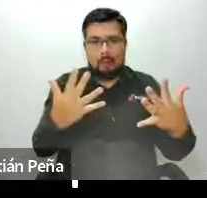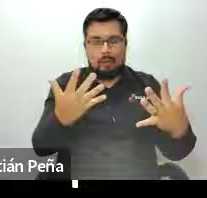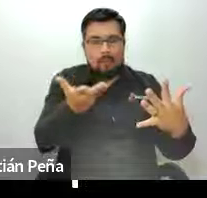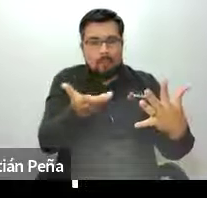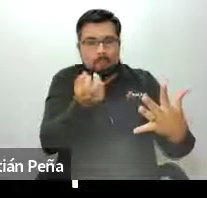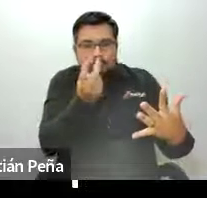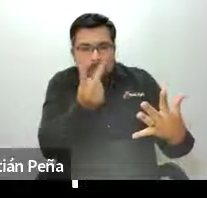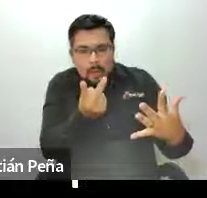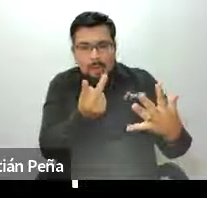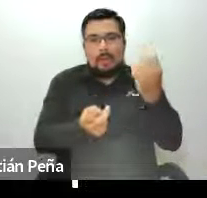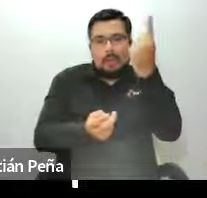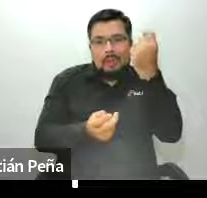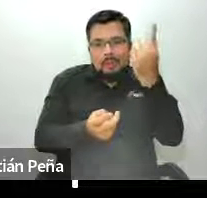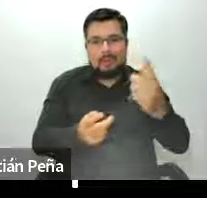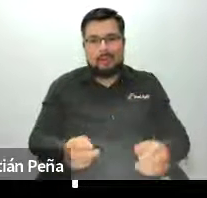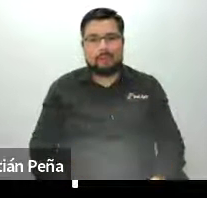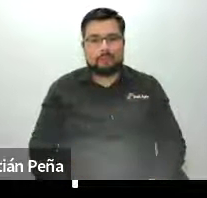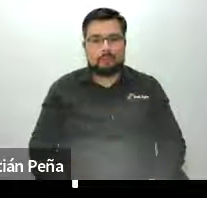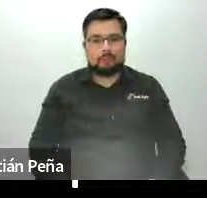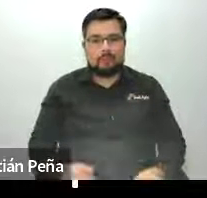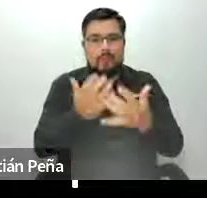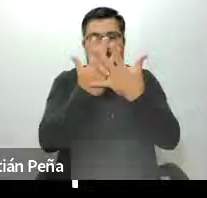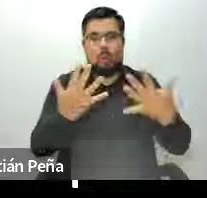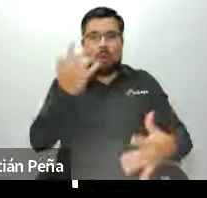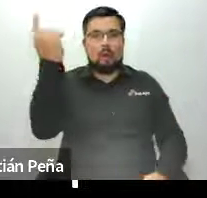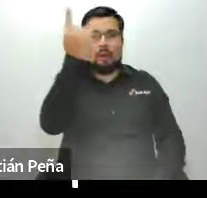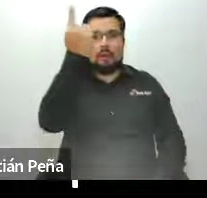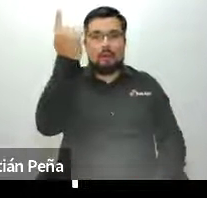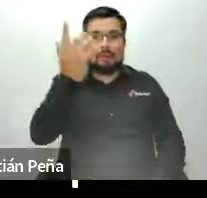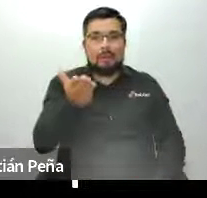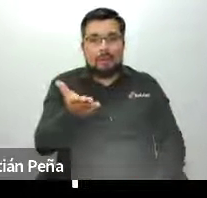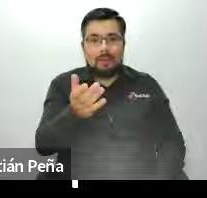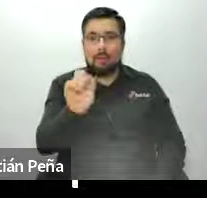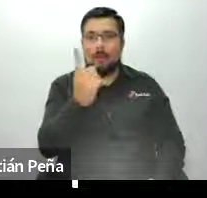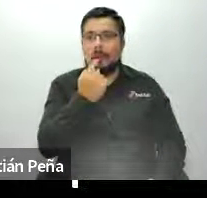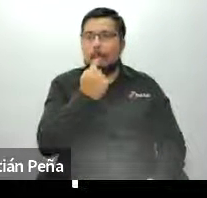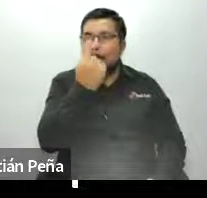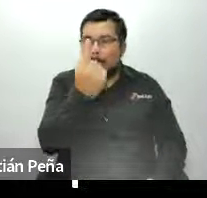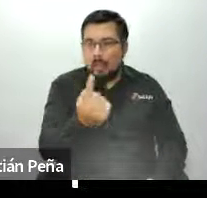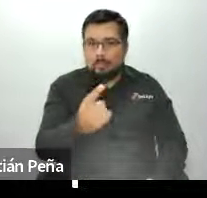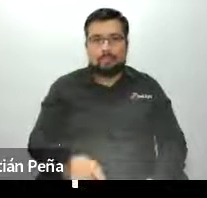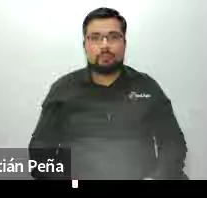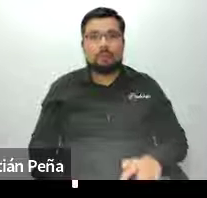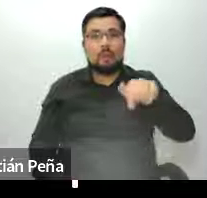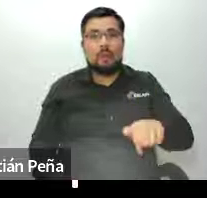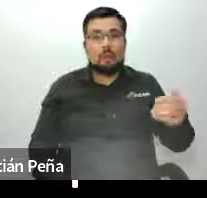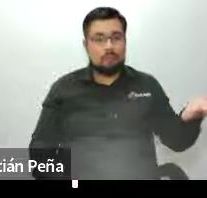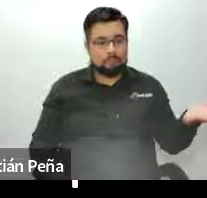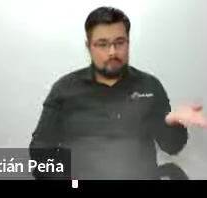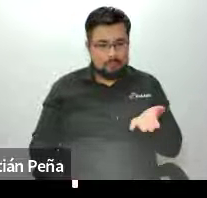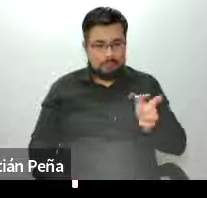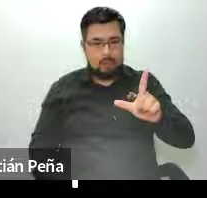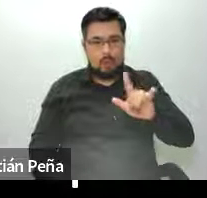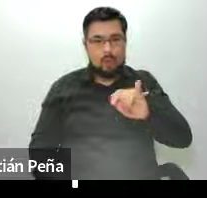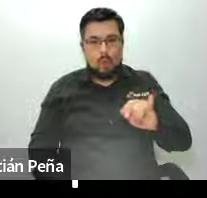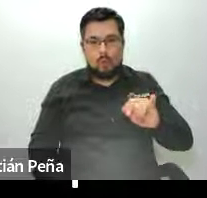primera pregunta, ¿cierto? Y acá entonces doy el paso a Luz María, porque vamos a irnos pimponeando,